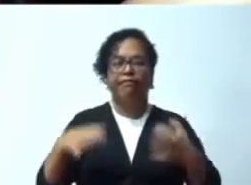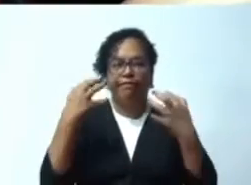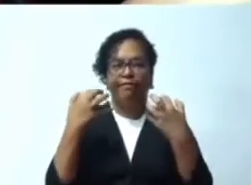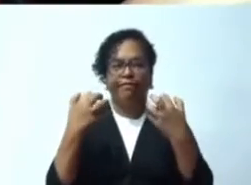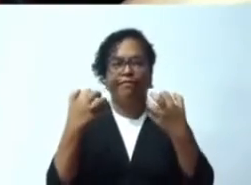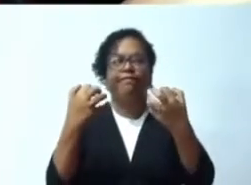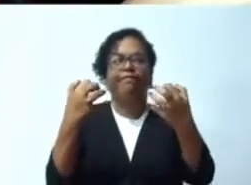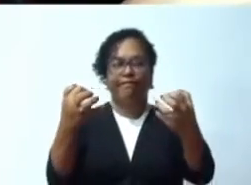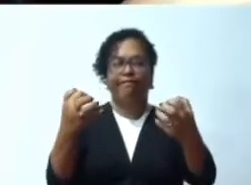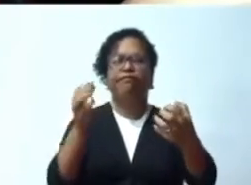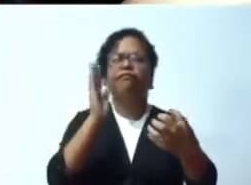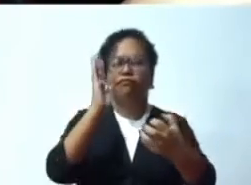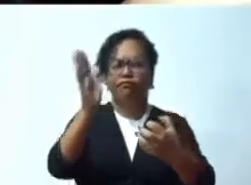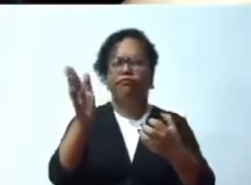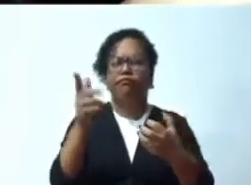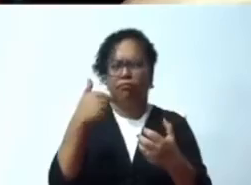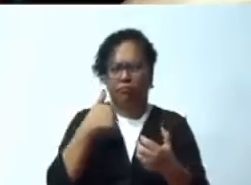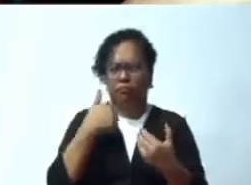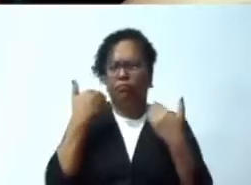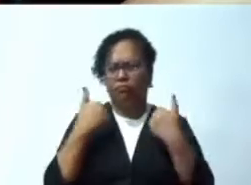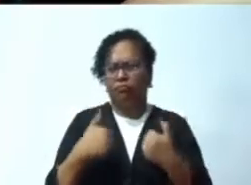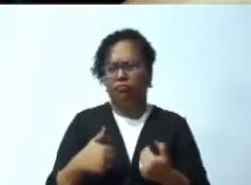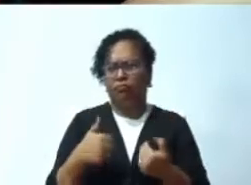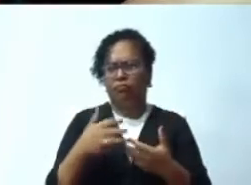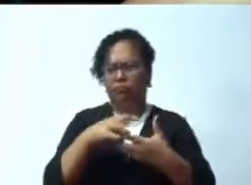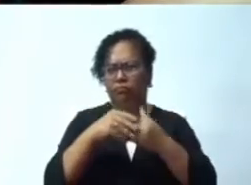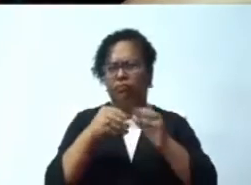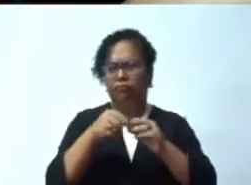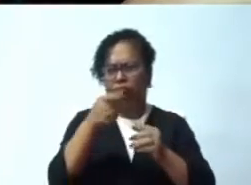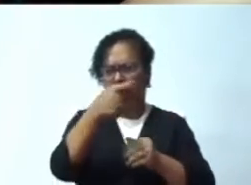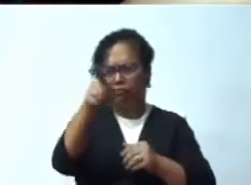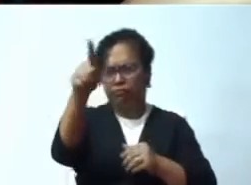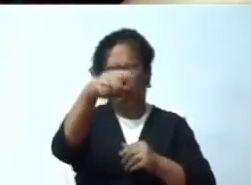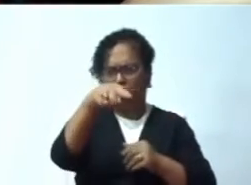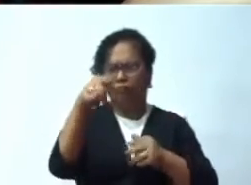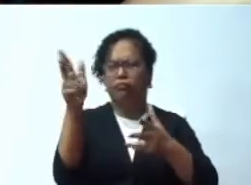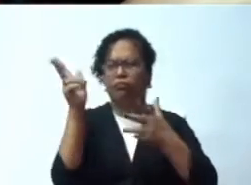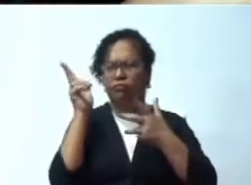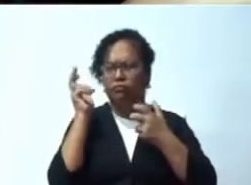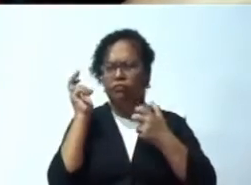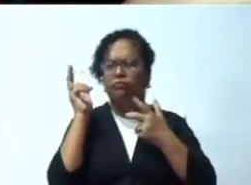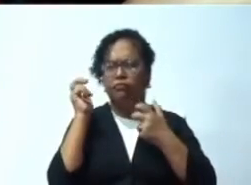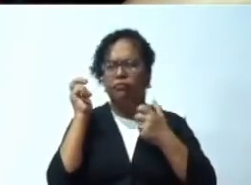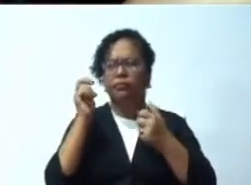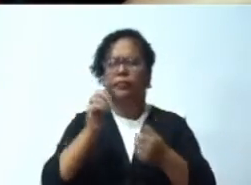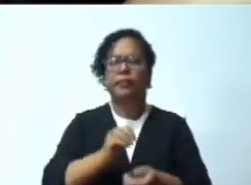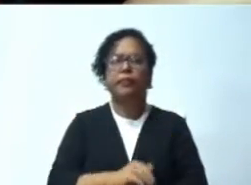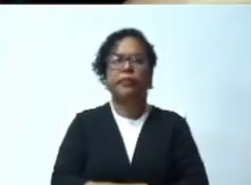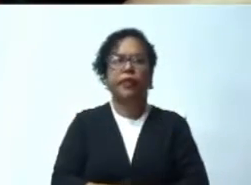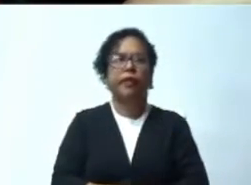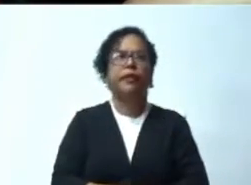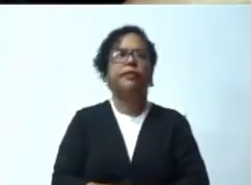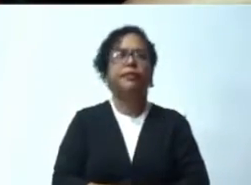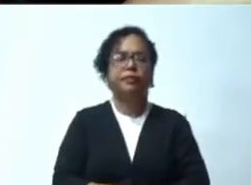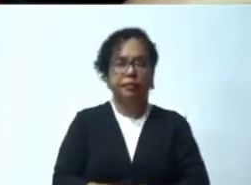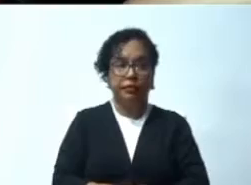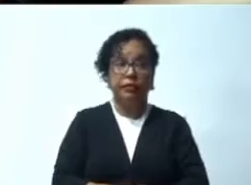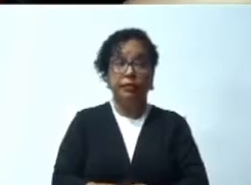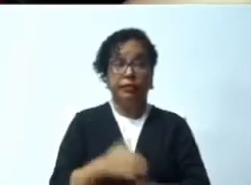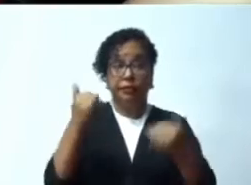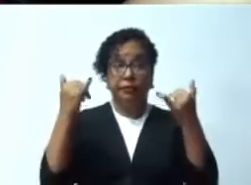que sé que nos van a escuchar. Presidente, en el día de hoy queremos utilizar este